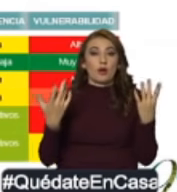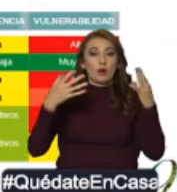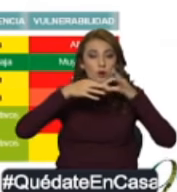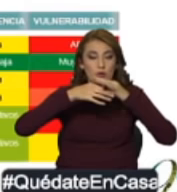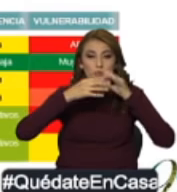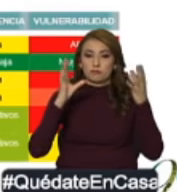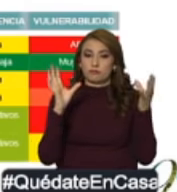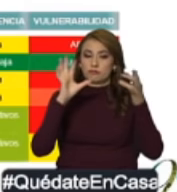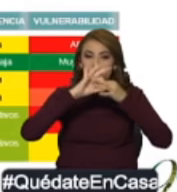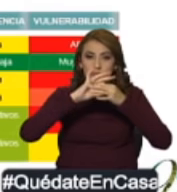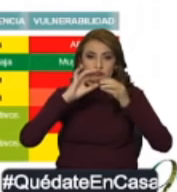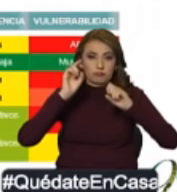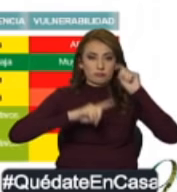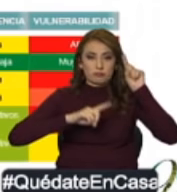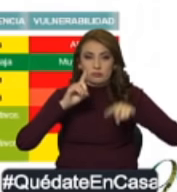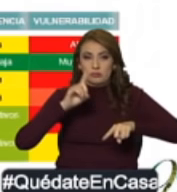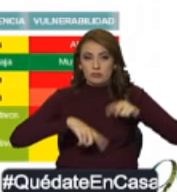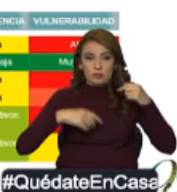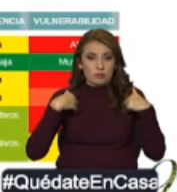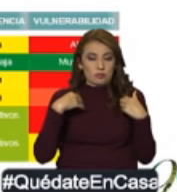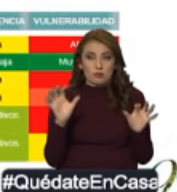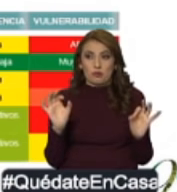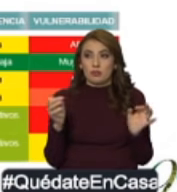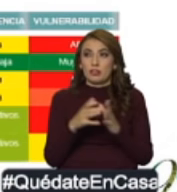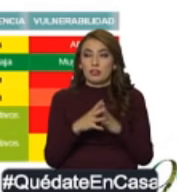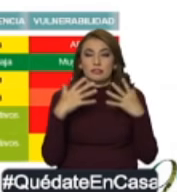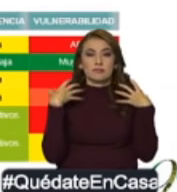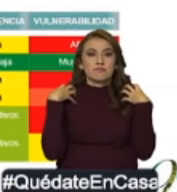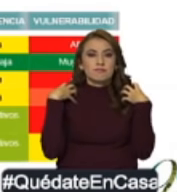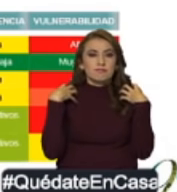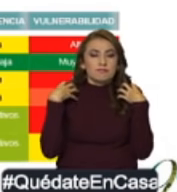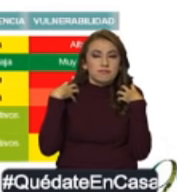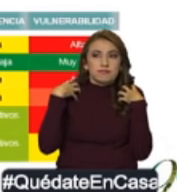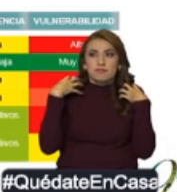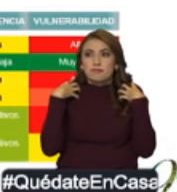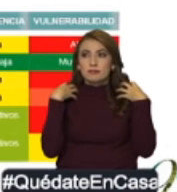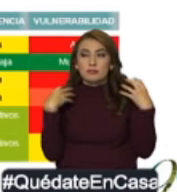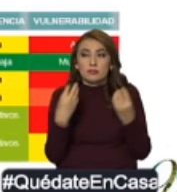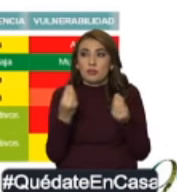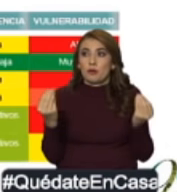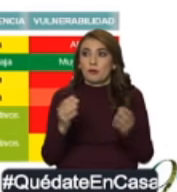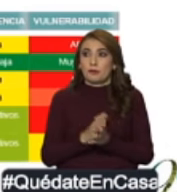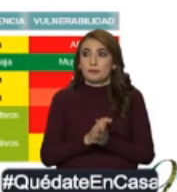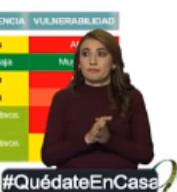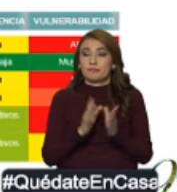con otros cantones que no tienen tanta presión por COVID. Esto permite principalmente